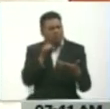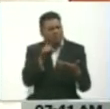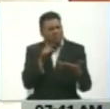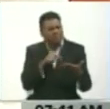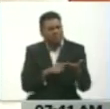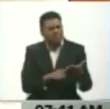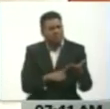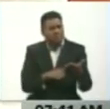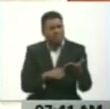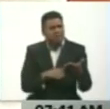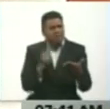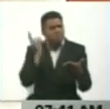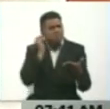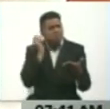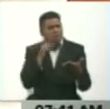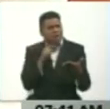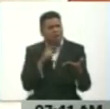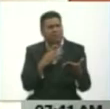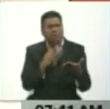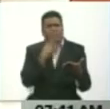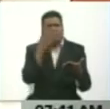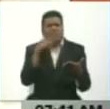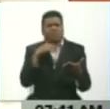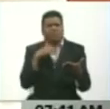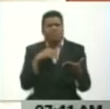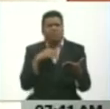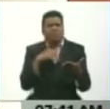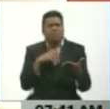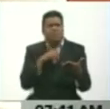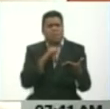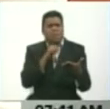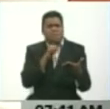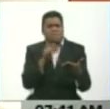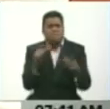los descalificativos, las groserías, el desprecio,